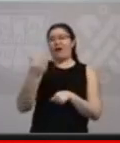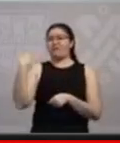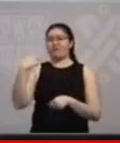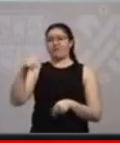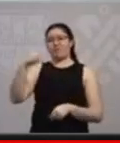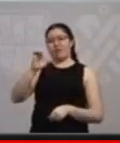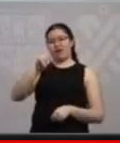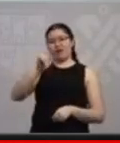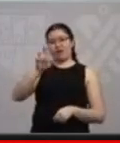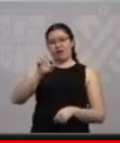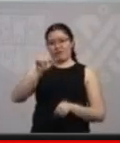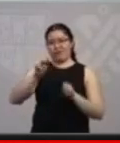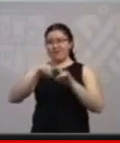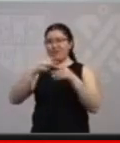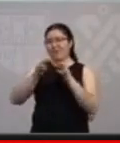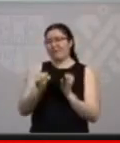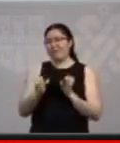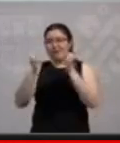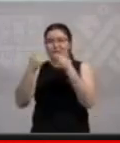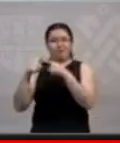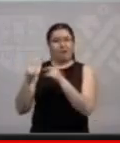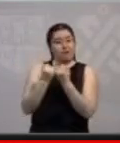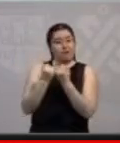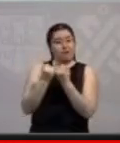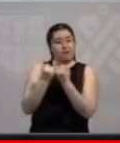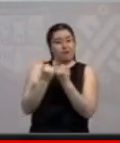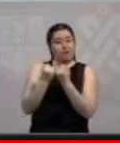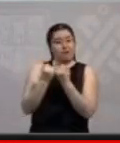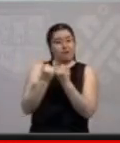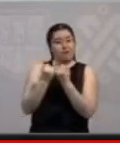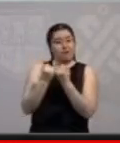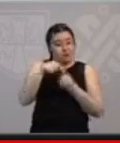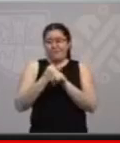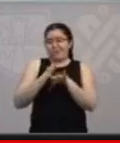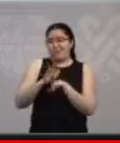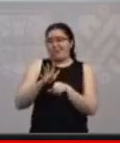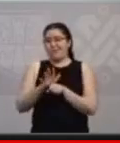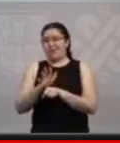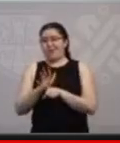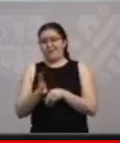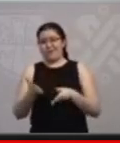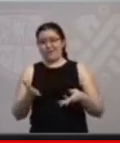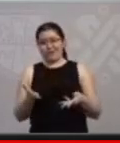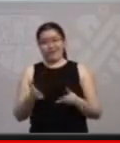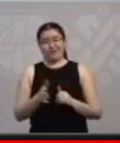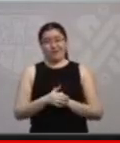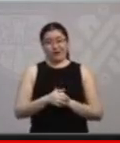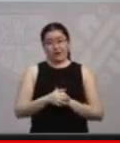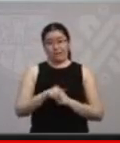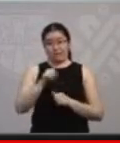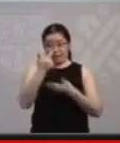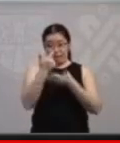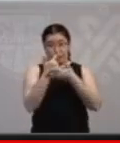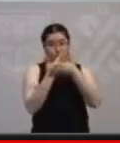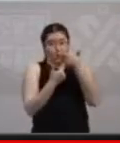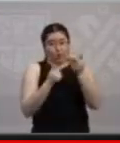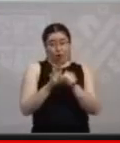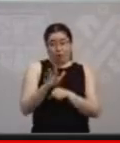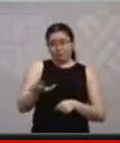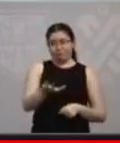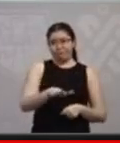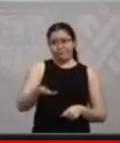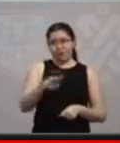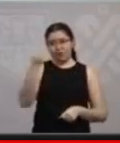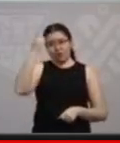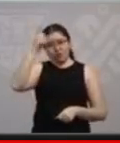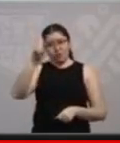inmobiliario, que se utilizaba inclusive esta oficina para, con información del registro público de la propiedad,